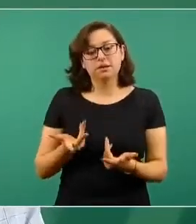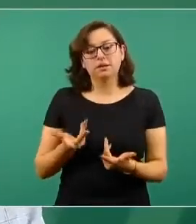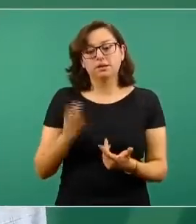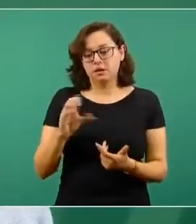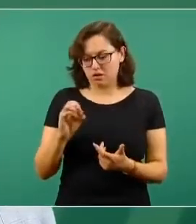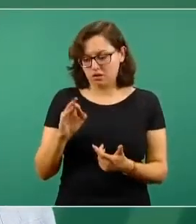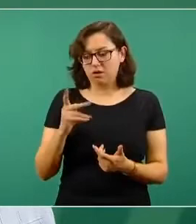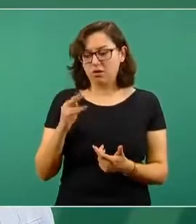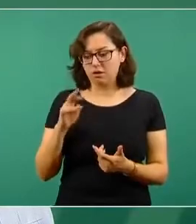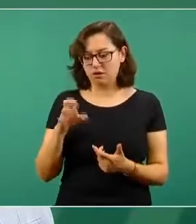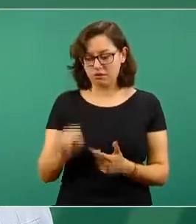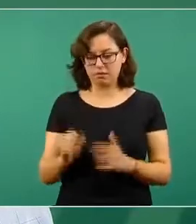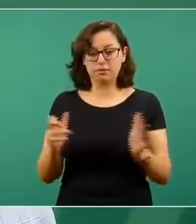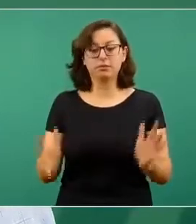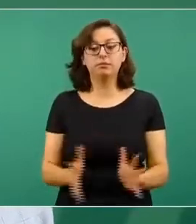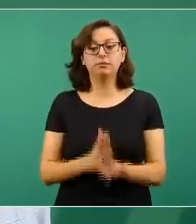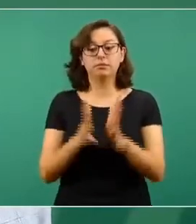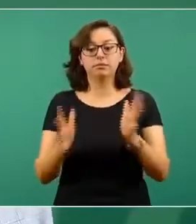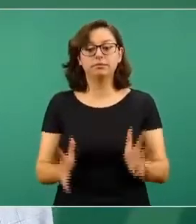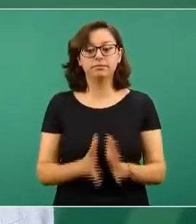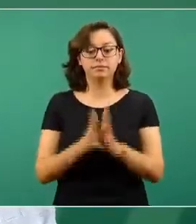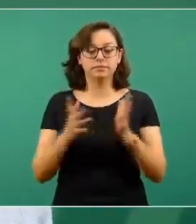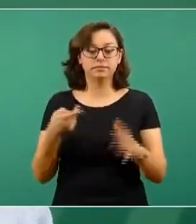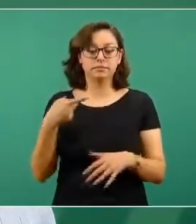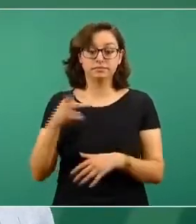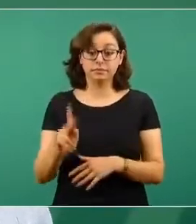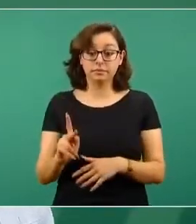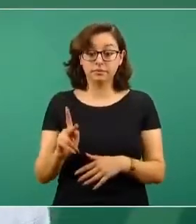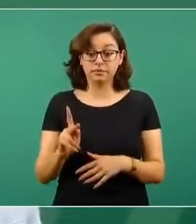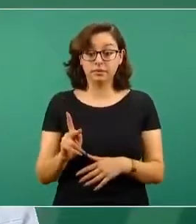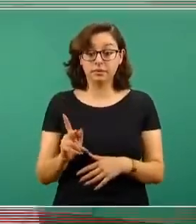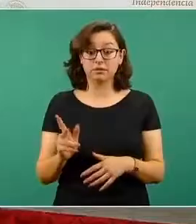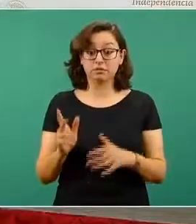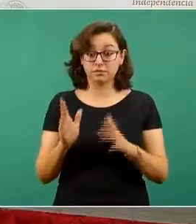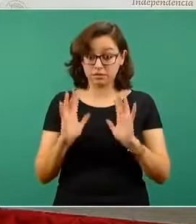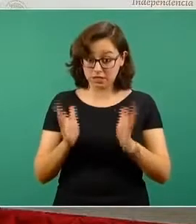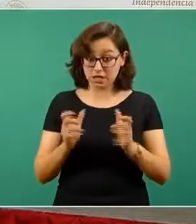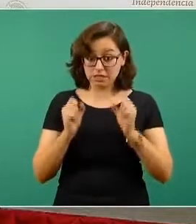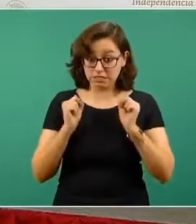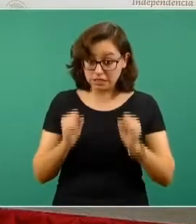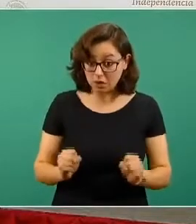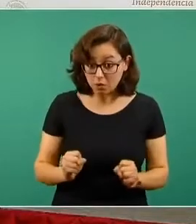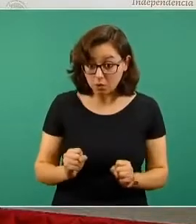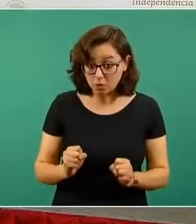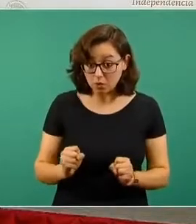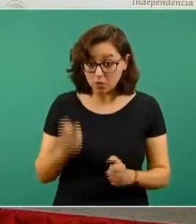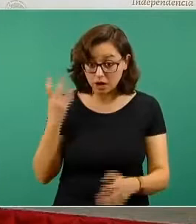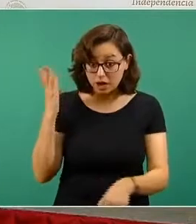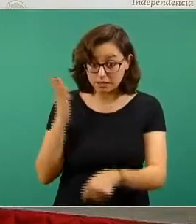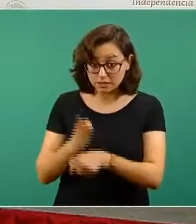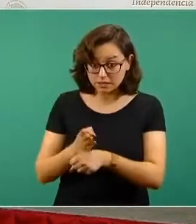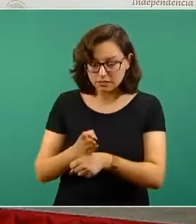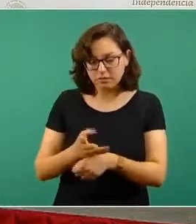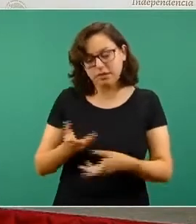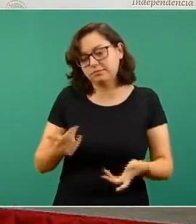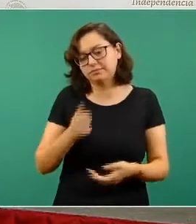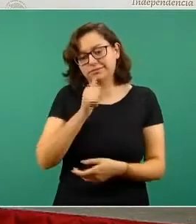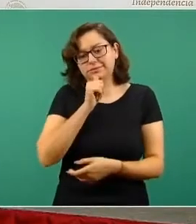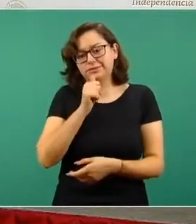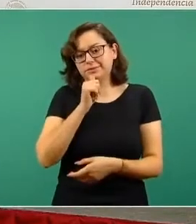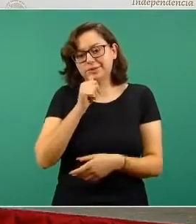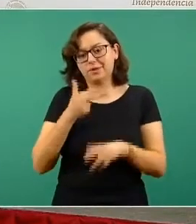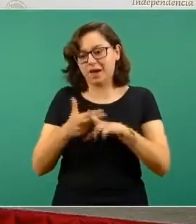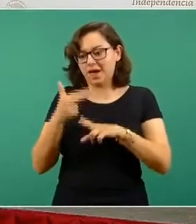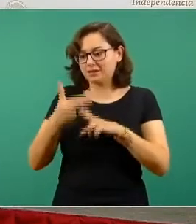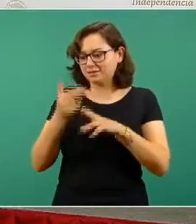la COFEPRIS, pero esto no lo sabremos, no sabemos si se llegará a estas acciones hasta que termine la investigación y en